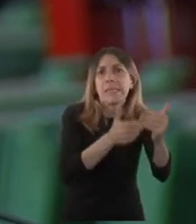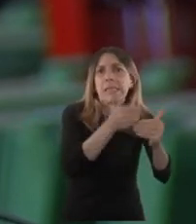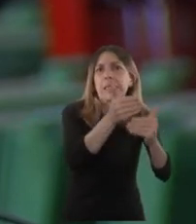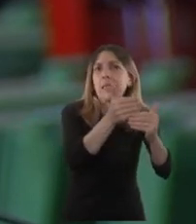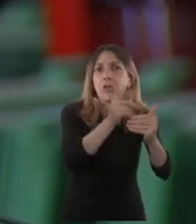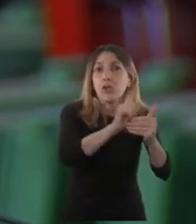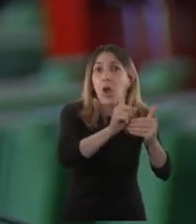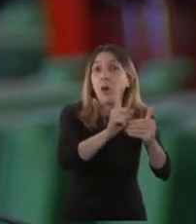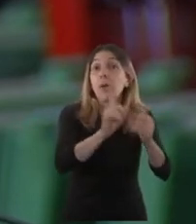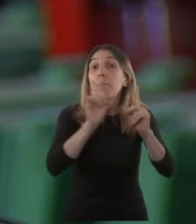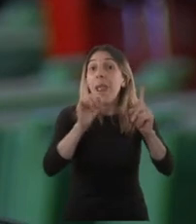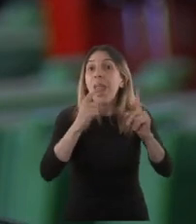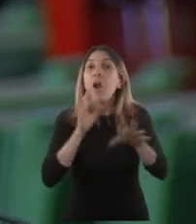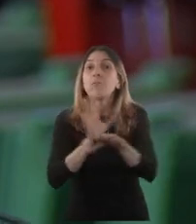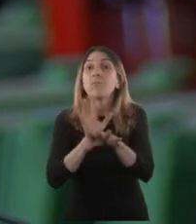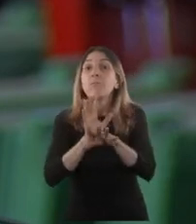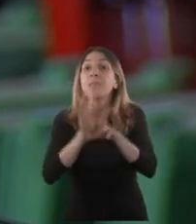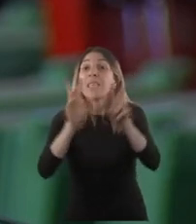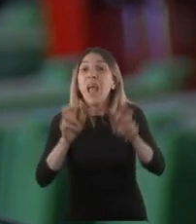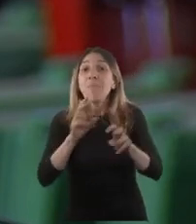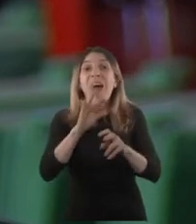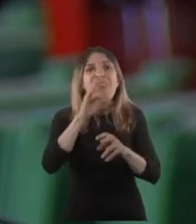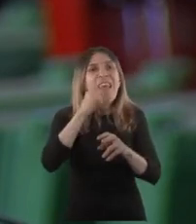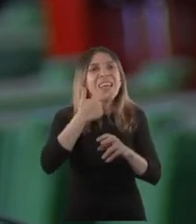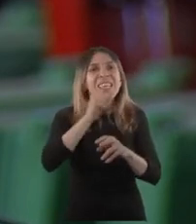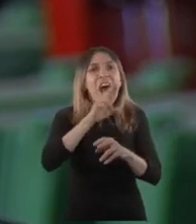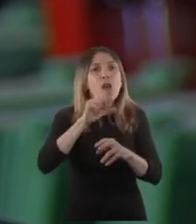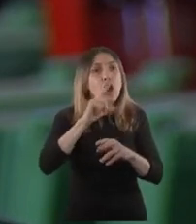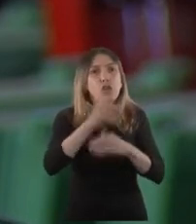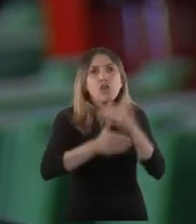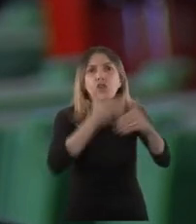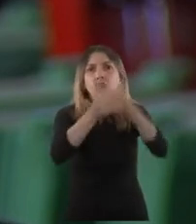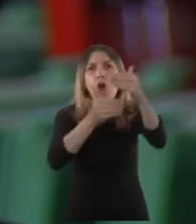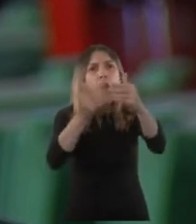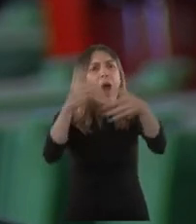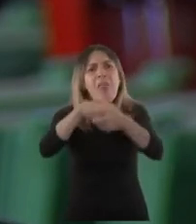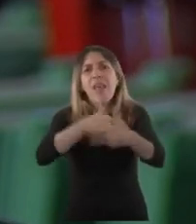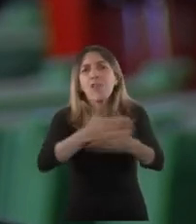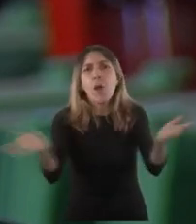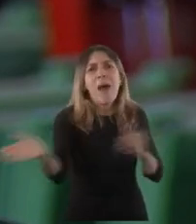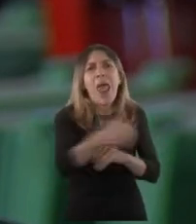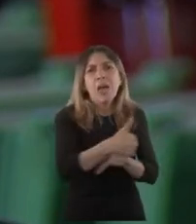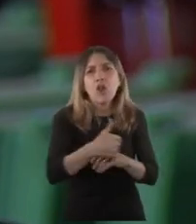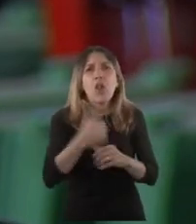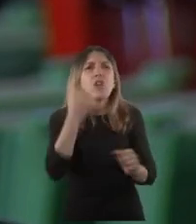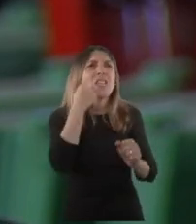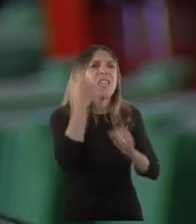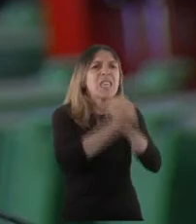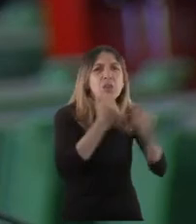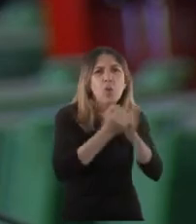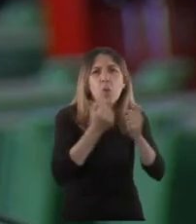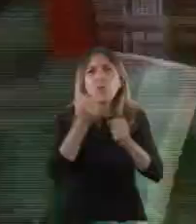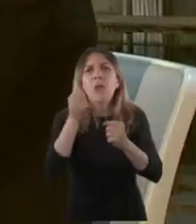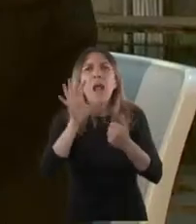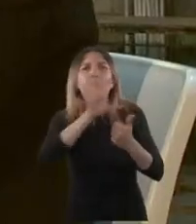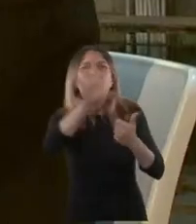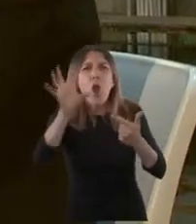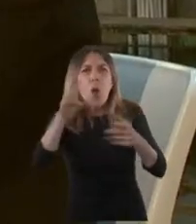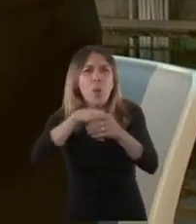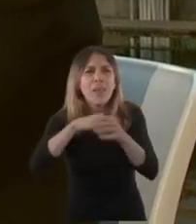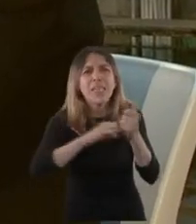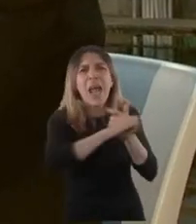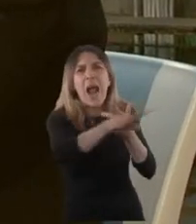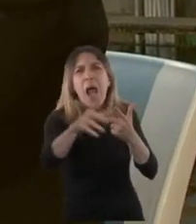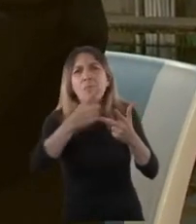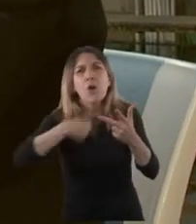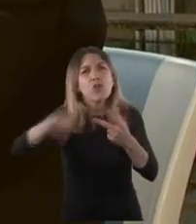En cambio, el desarrollo es para todo, para lo que nosotros queremos, en la industria, en el interior, el campo,